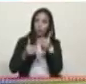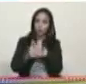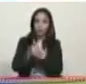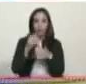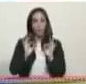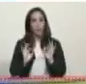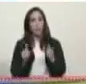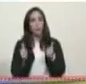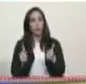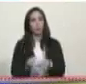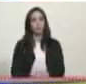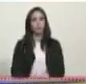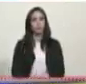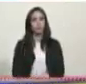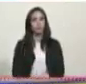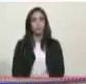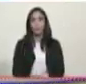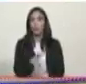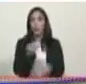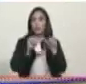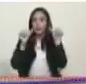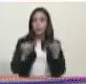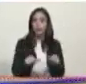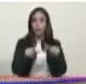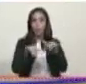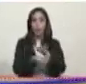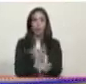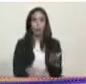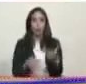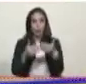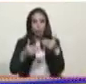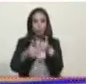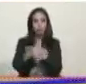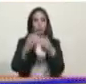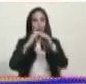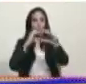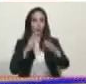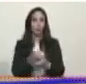bien. Y los sistemas de transporte se le alarga la vida.